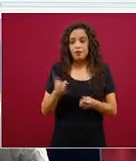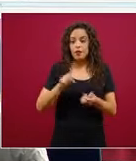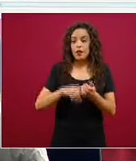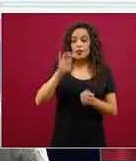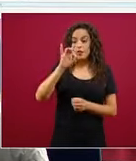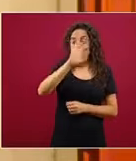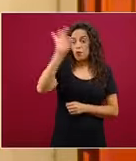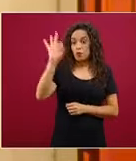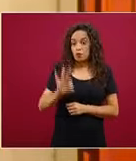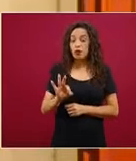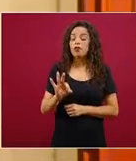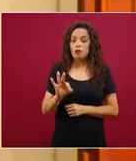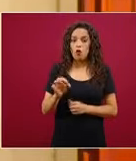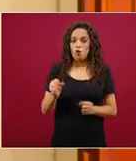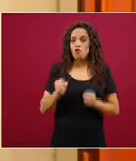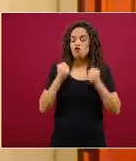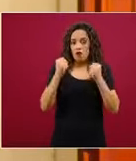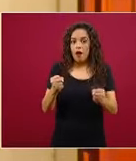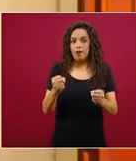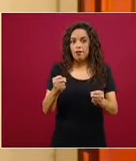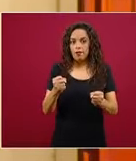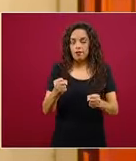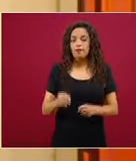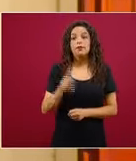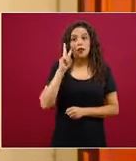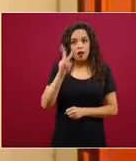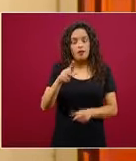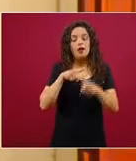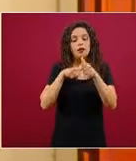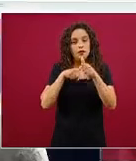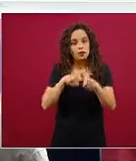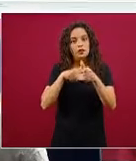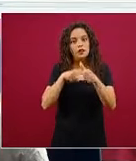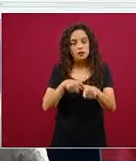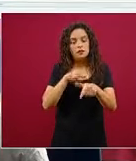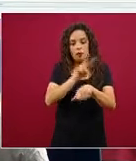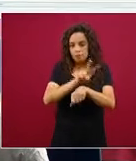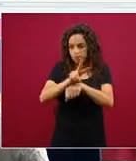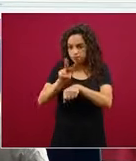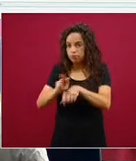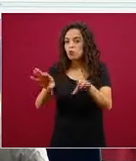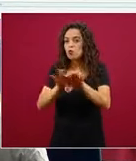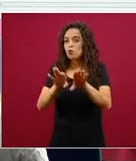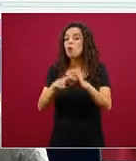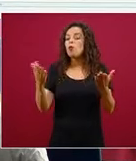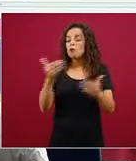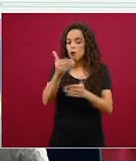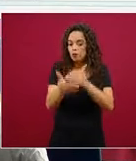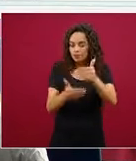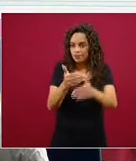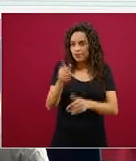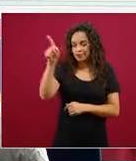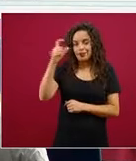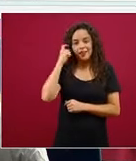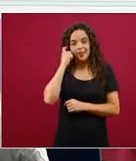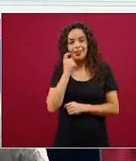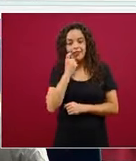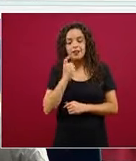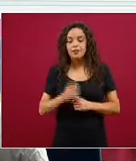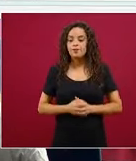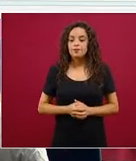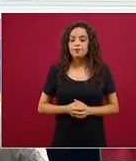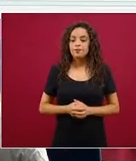intensidad importante. Vamos a ver cómo continúa comportándose el estado Guerrero. Veamos el último estado para esta noche, que es